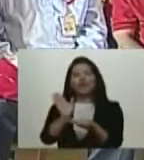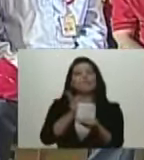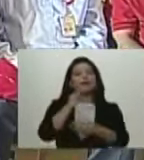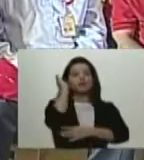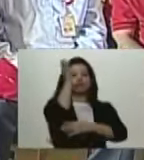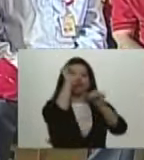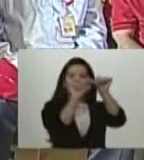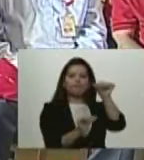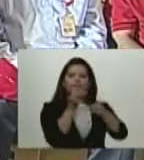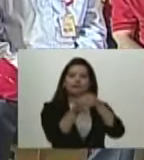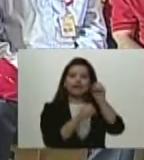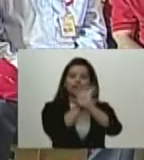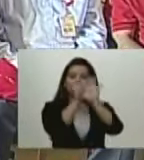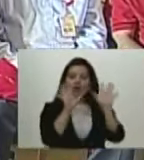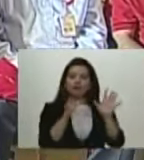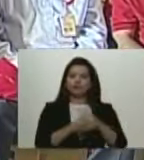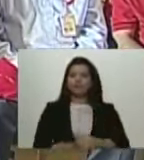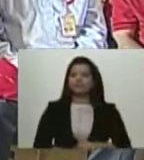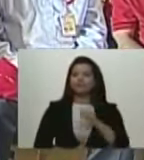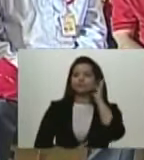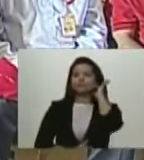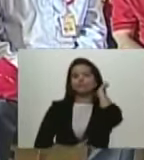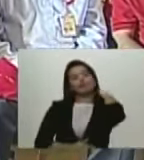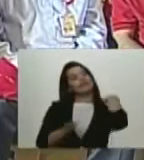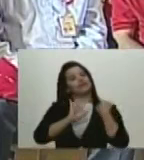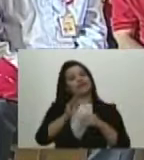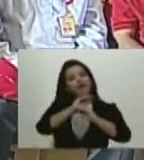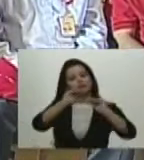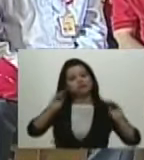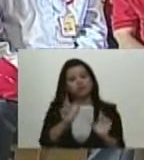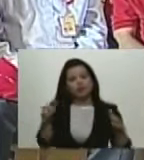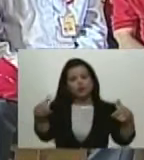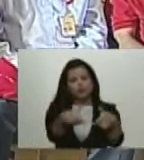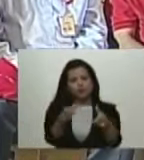seminario han sido convocadas